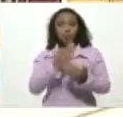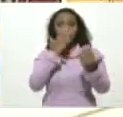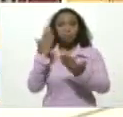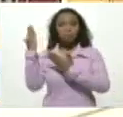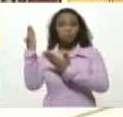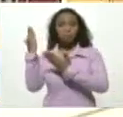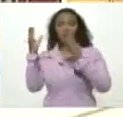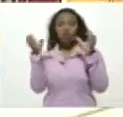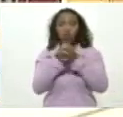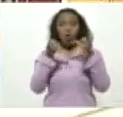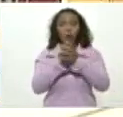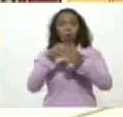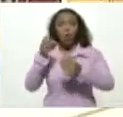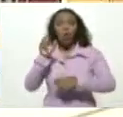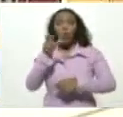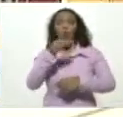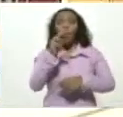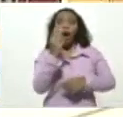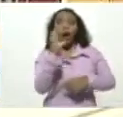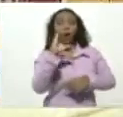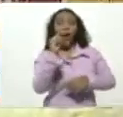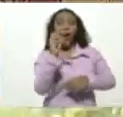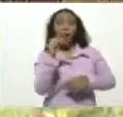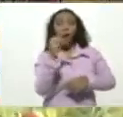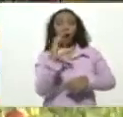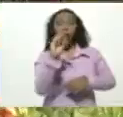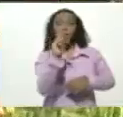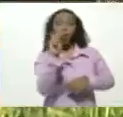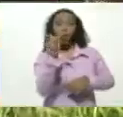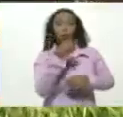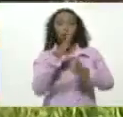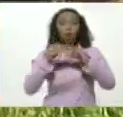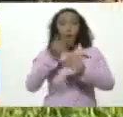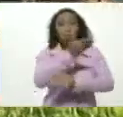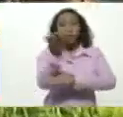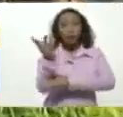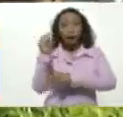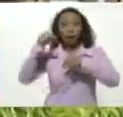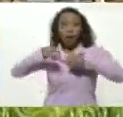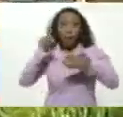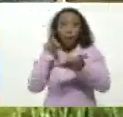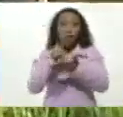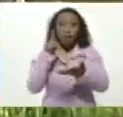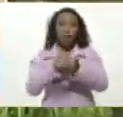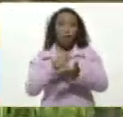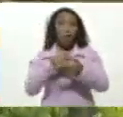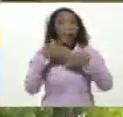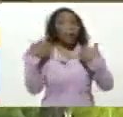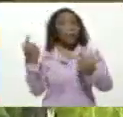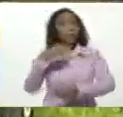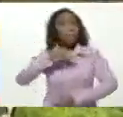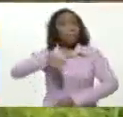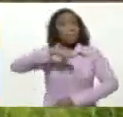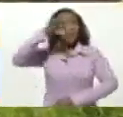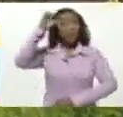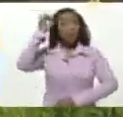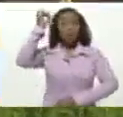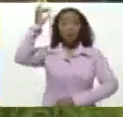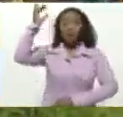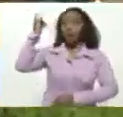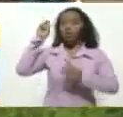comuna Guaycaimacuto, de todos ustedes que están aquí presentes, ese espíritu creador,